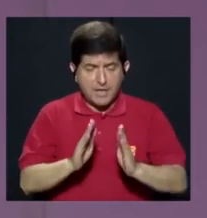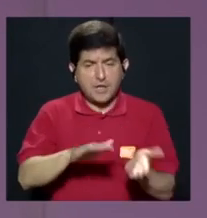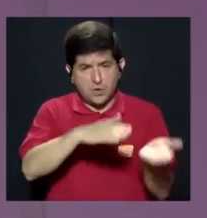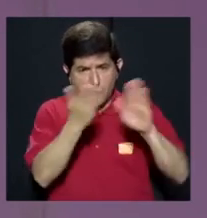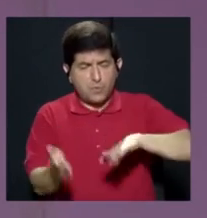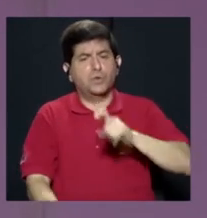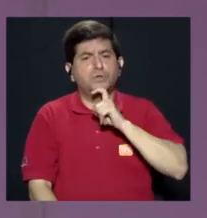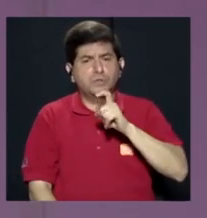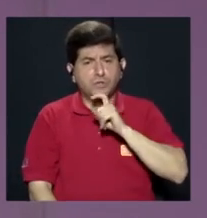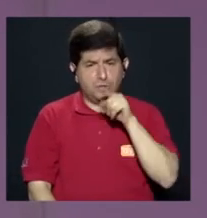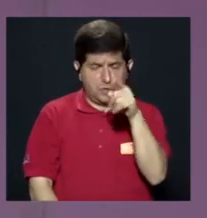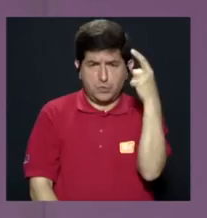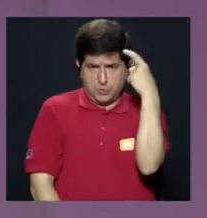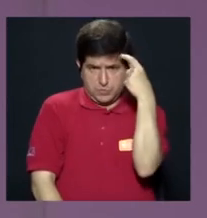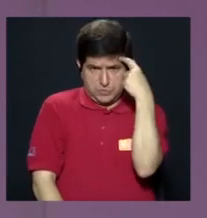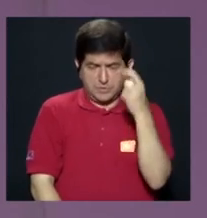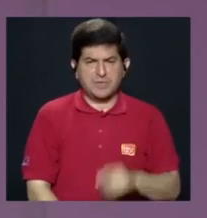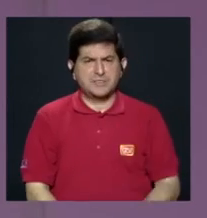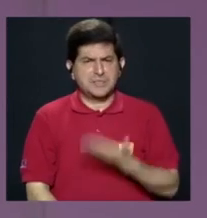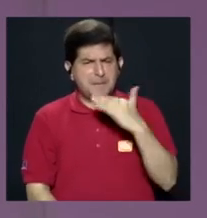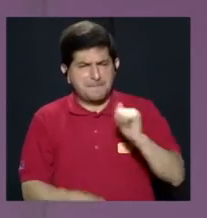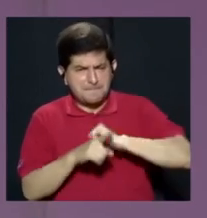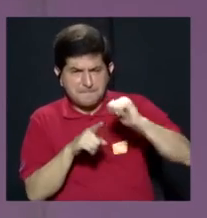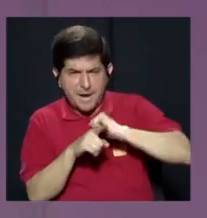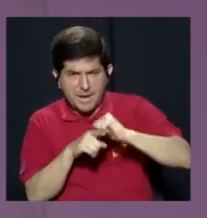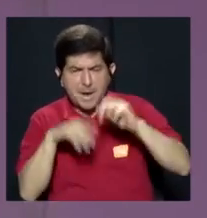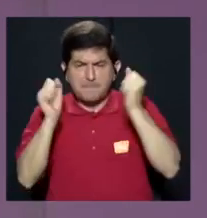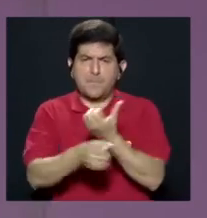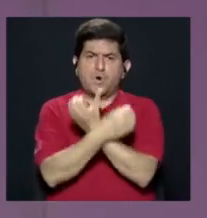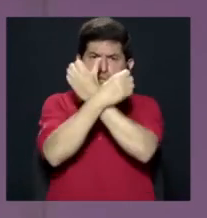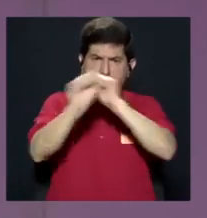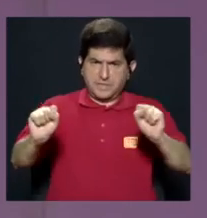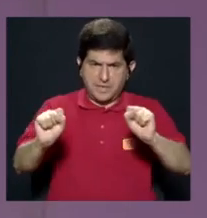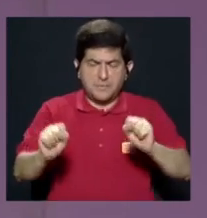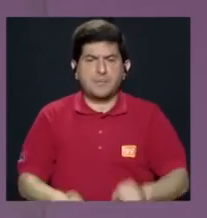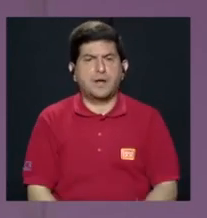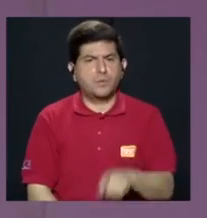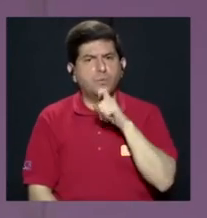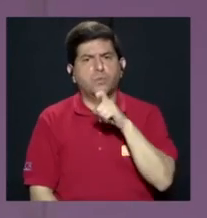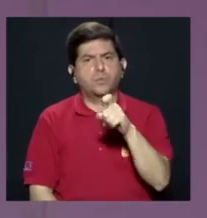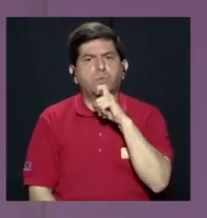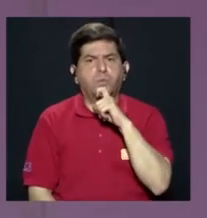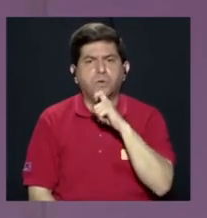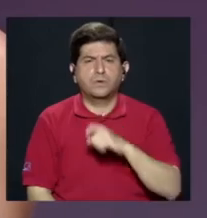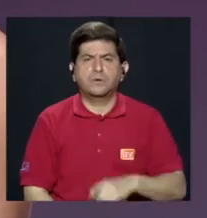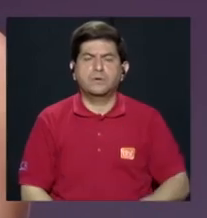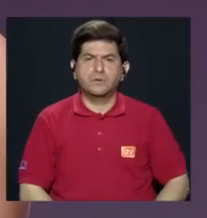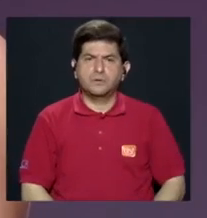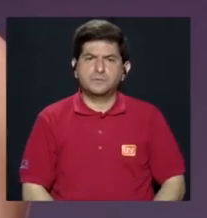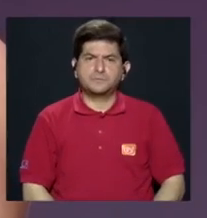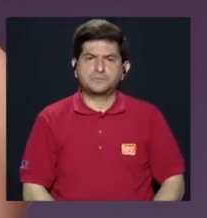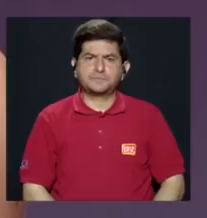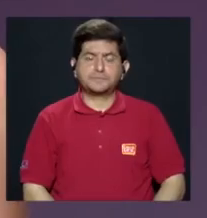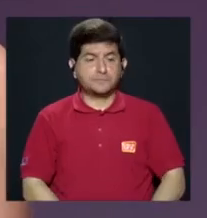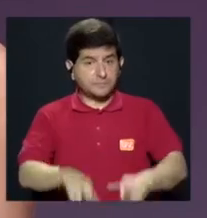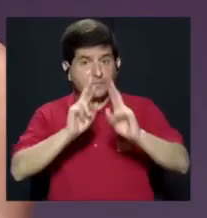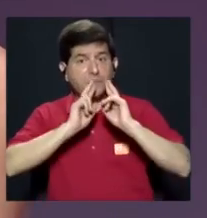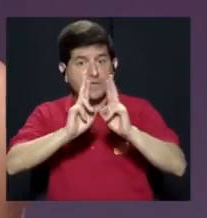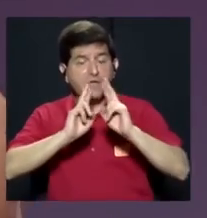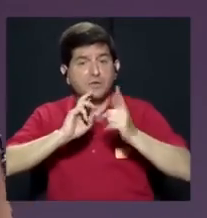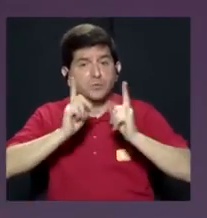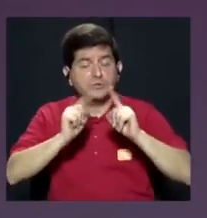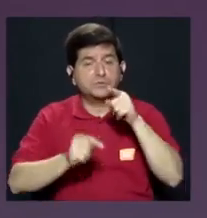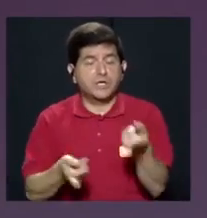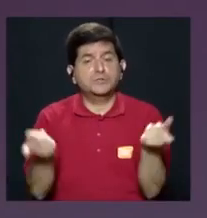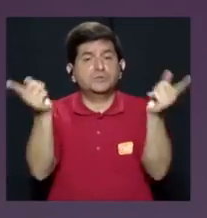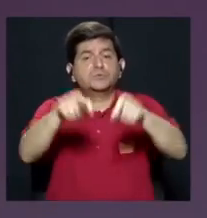difícil y después que vos pensés pues que hubo una mala praxis, ya pudiéndose salvar es aún más difícil. Claro. ¿Y qué le han respondido a usted